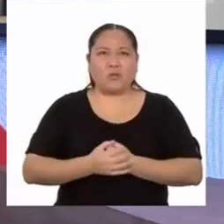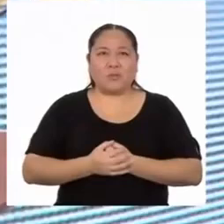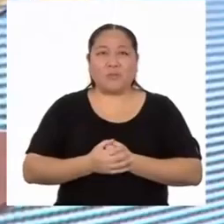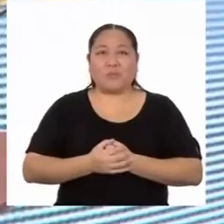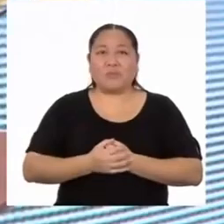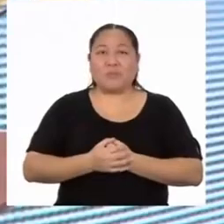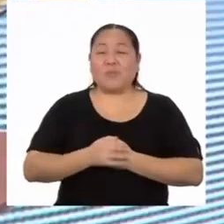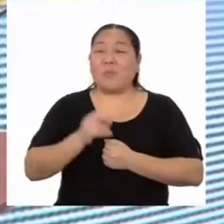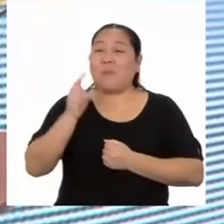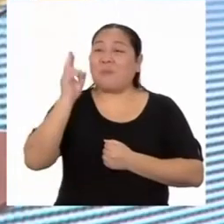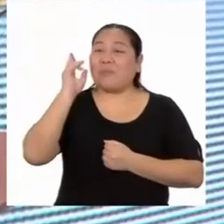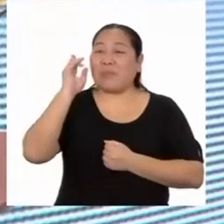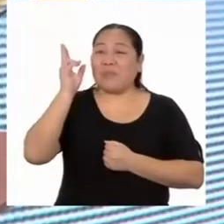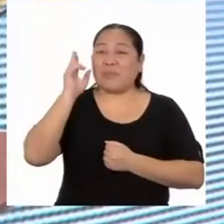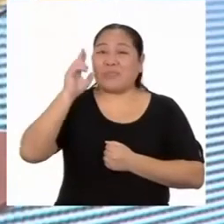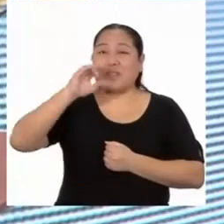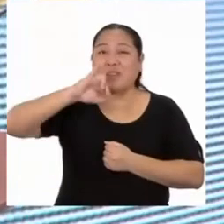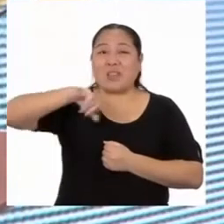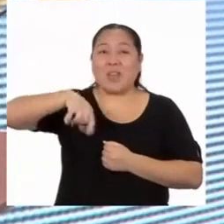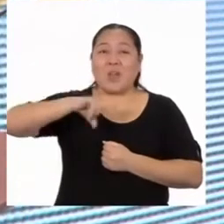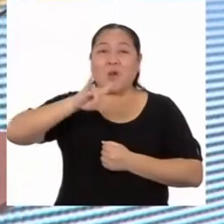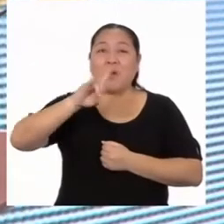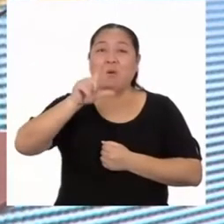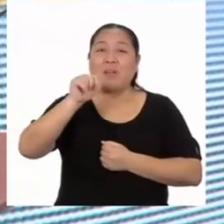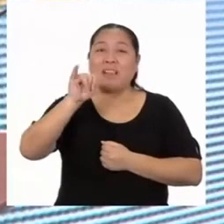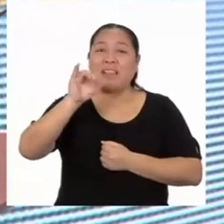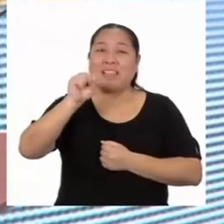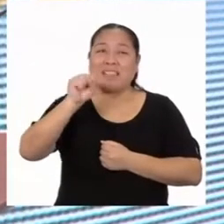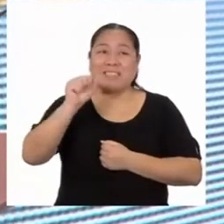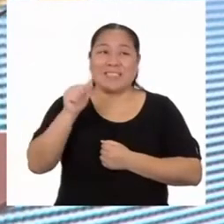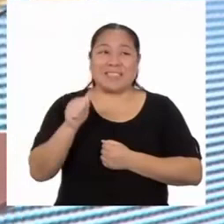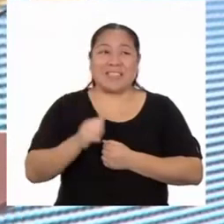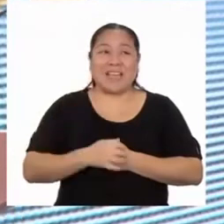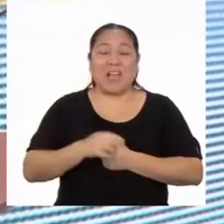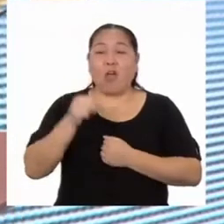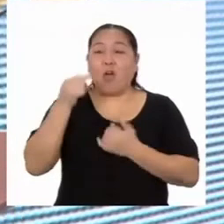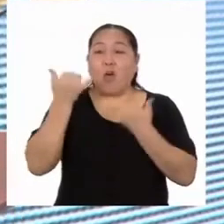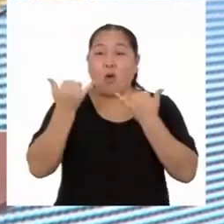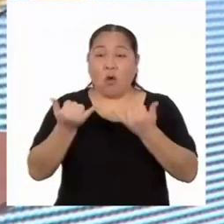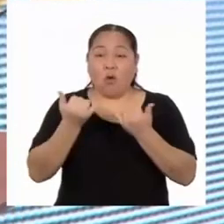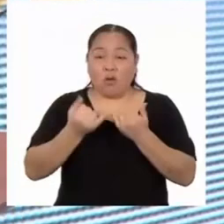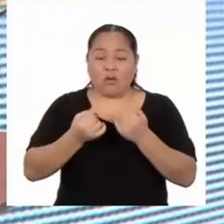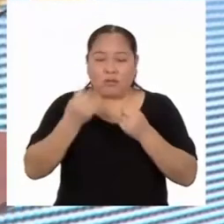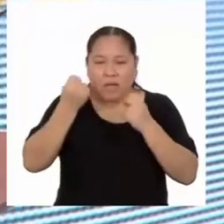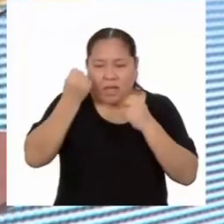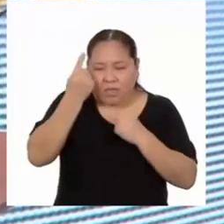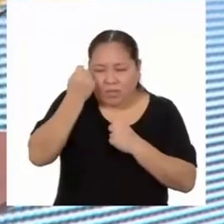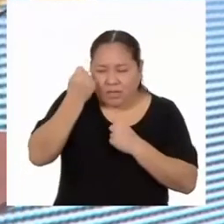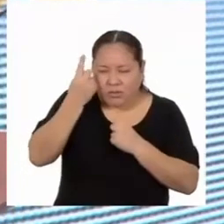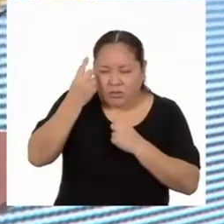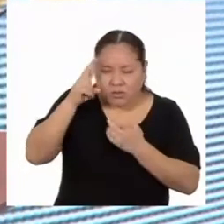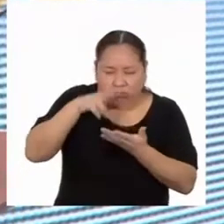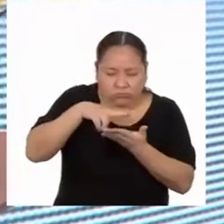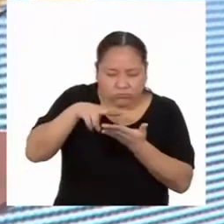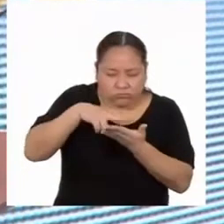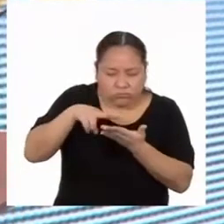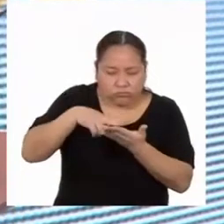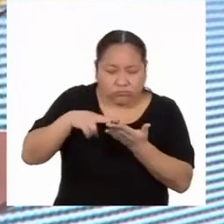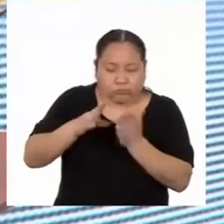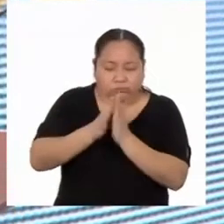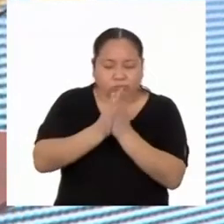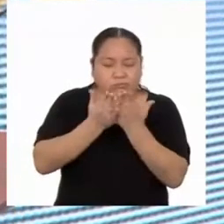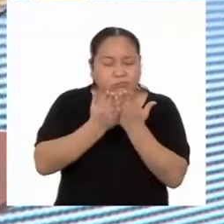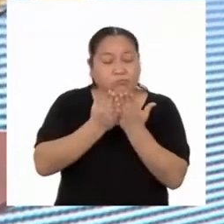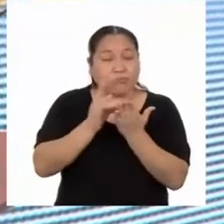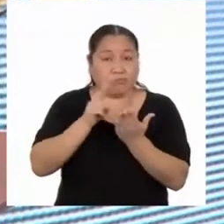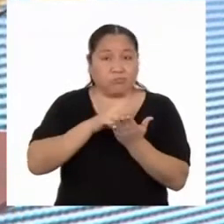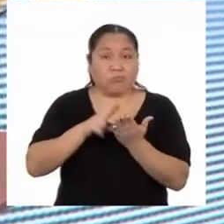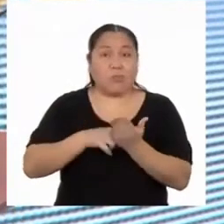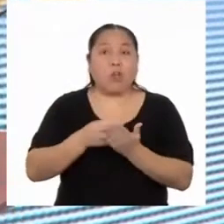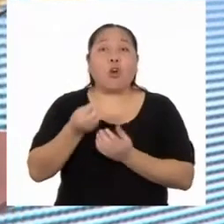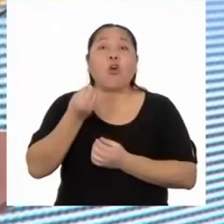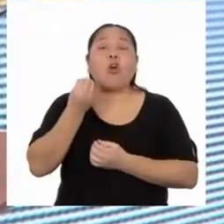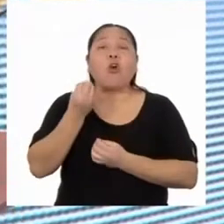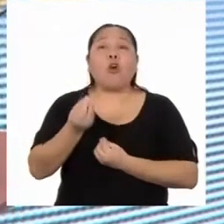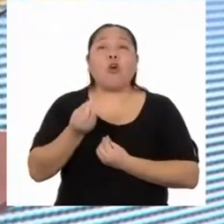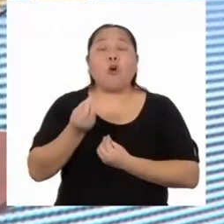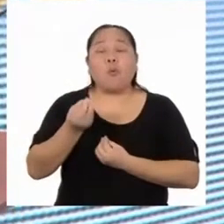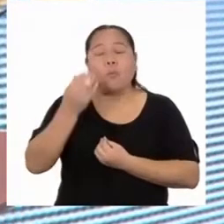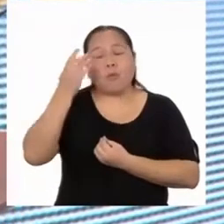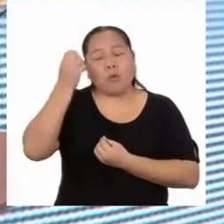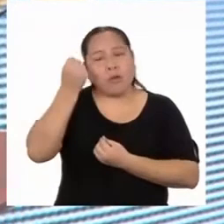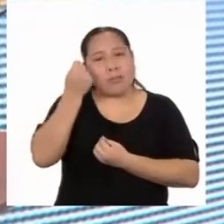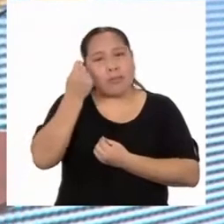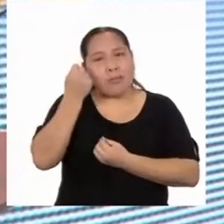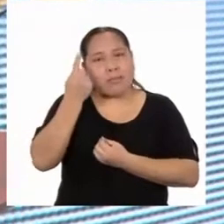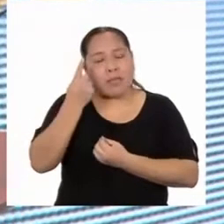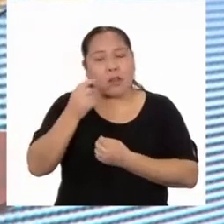Yulisa Caicho, el tema de hoy tiene que ver con la comprensión de lectura y cómo identificar los temas, subtemas